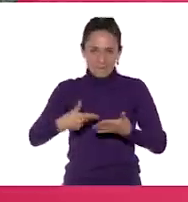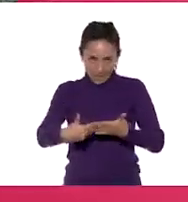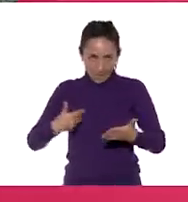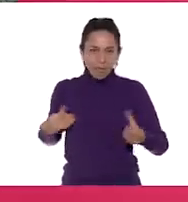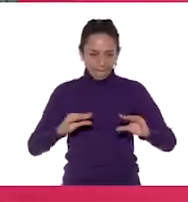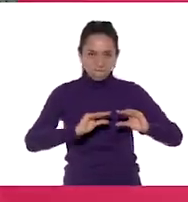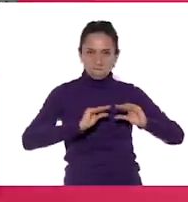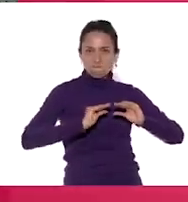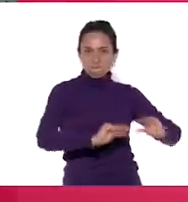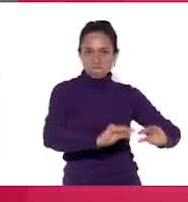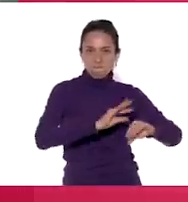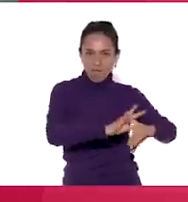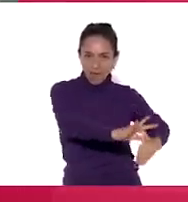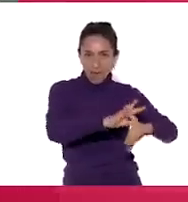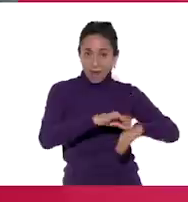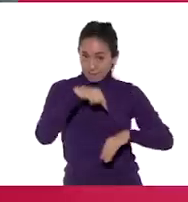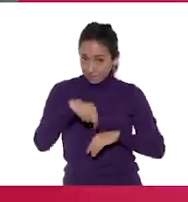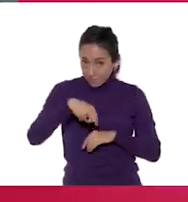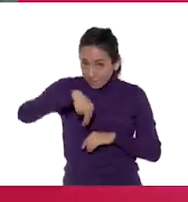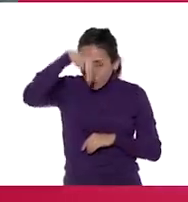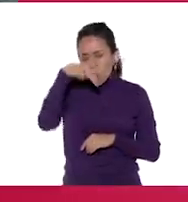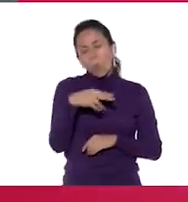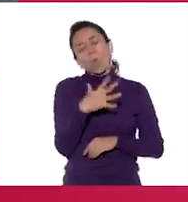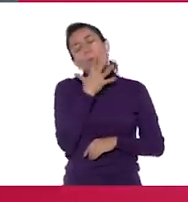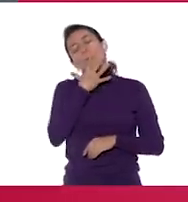norte, son de lo mejor.